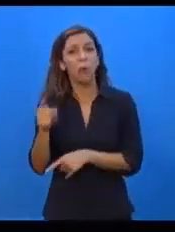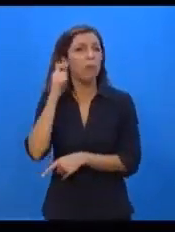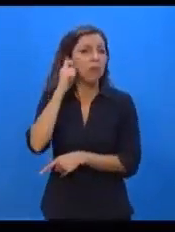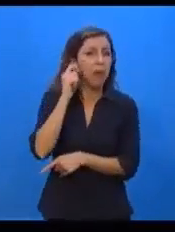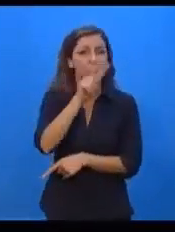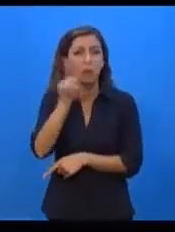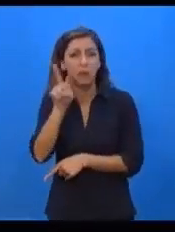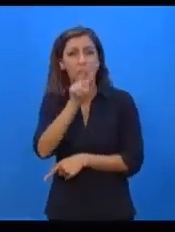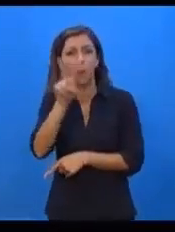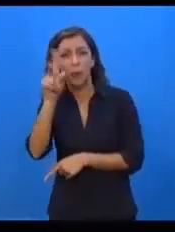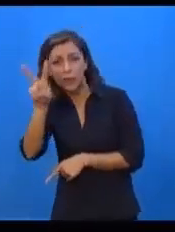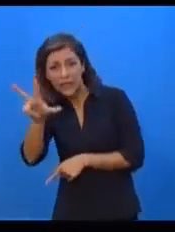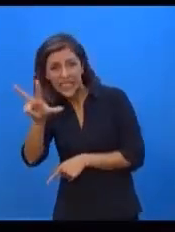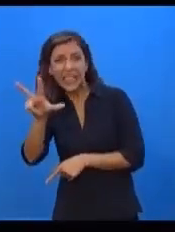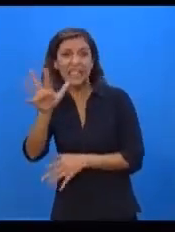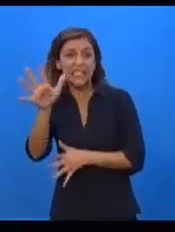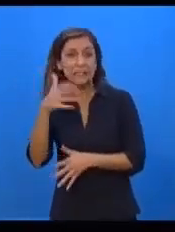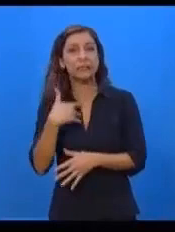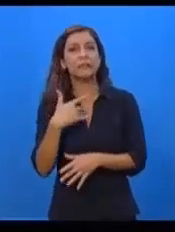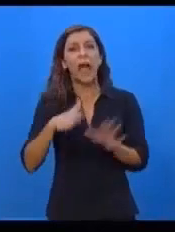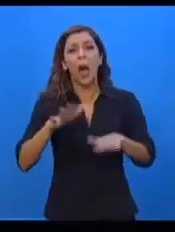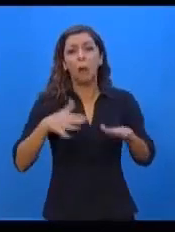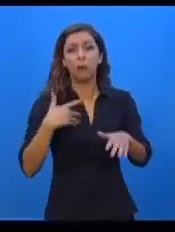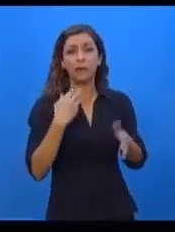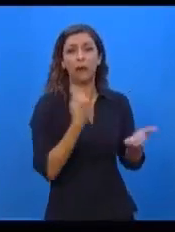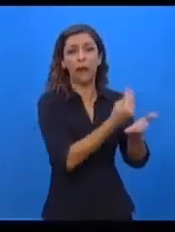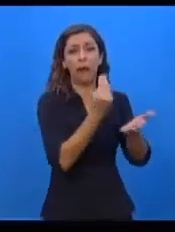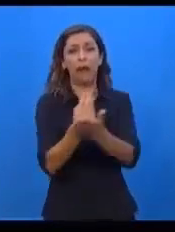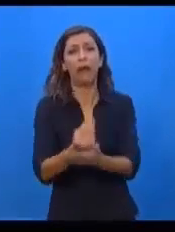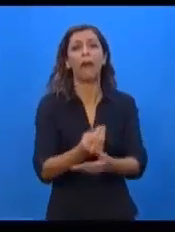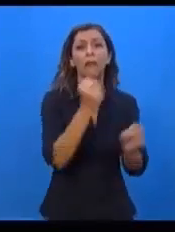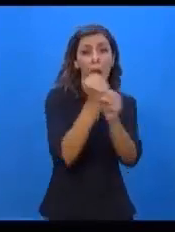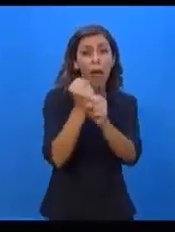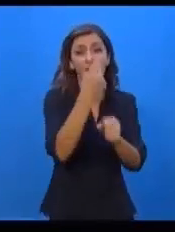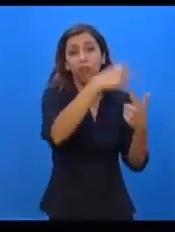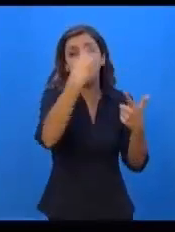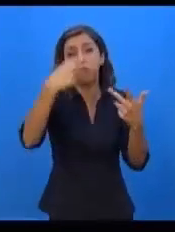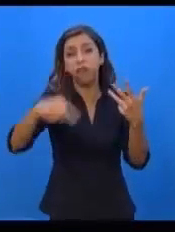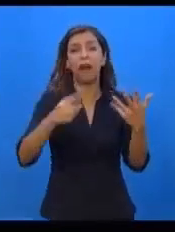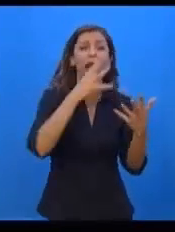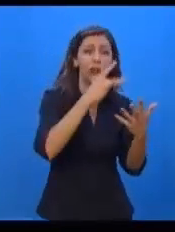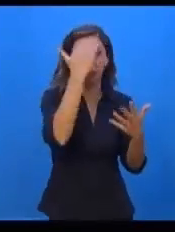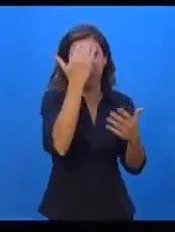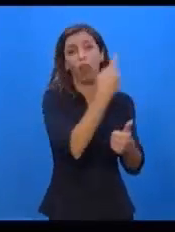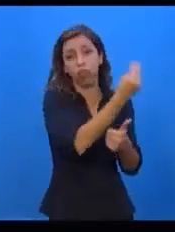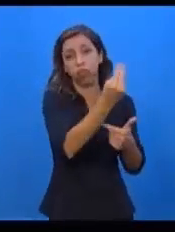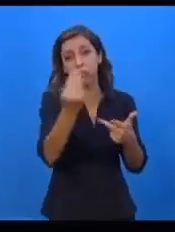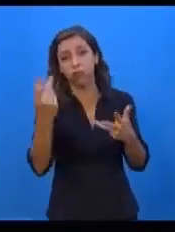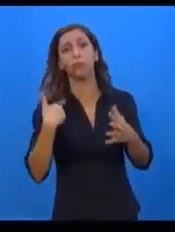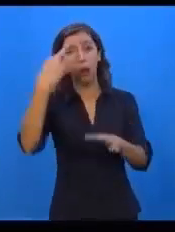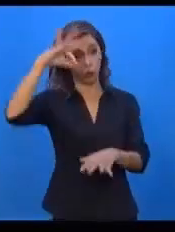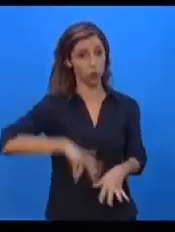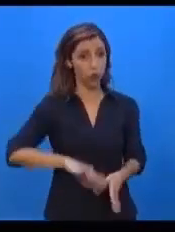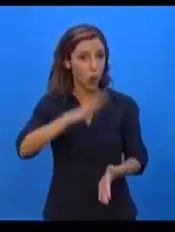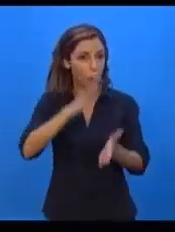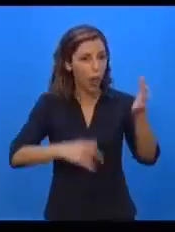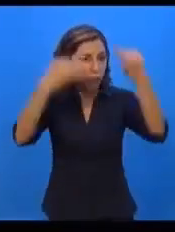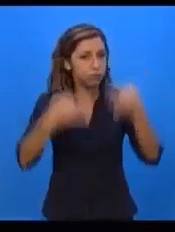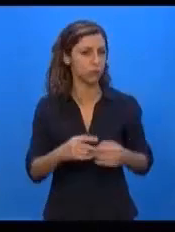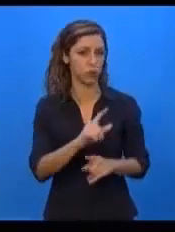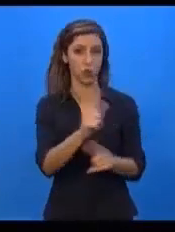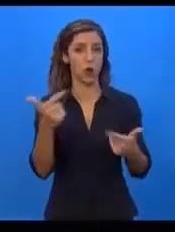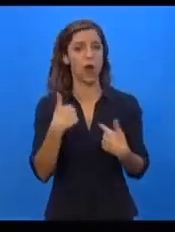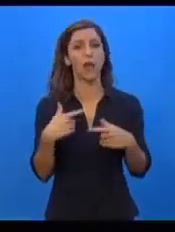23 años pasaron por 14 15 trabajos y nunca tuvieron un recibo de sueldo nunca tuvieron un empleo en blanco es lo que quiere